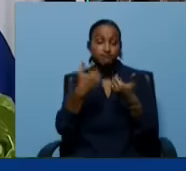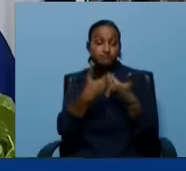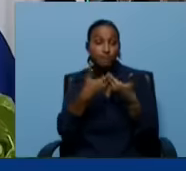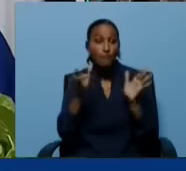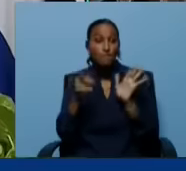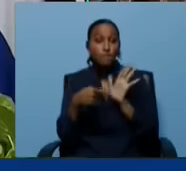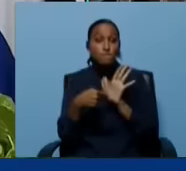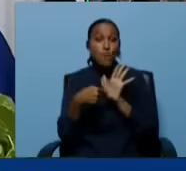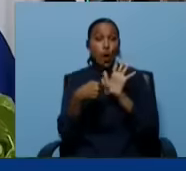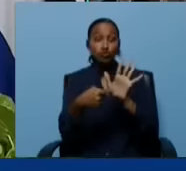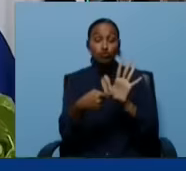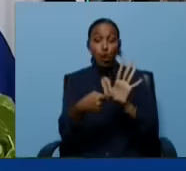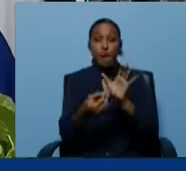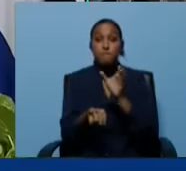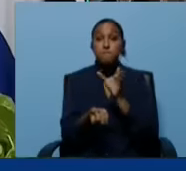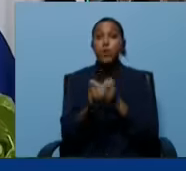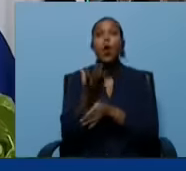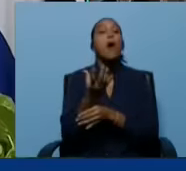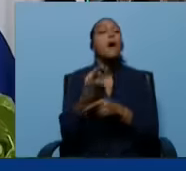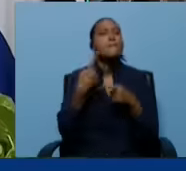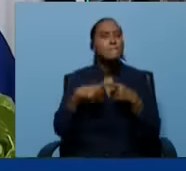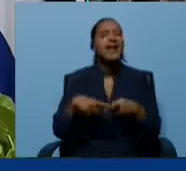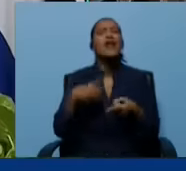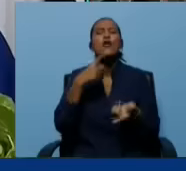El fascismo nace